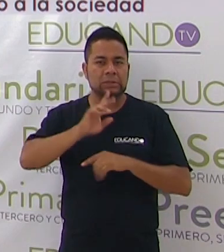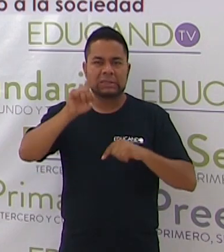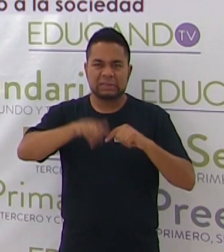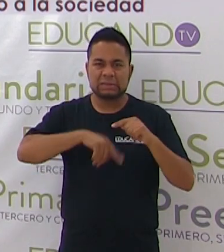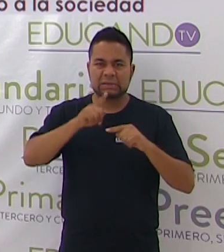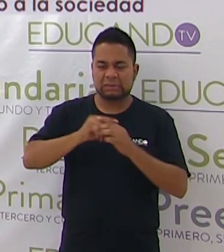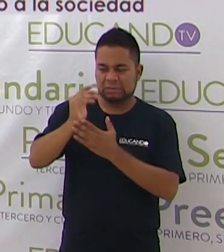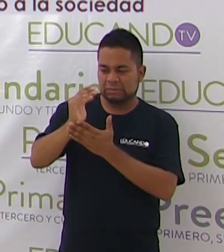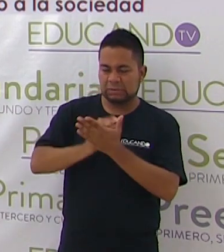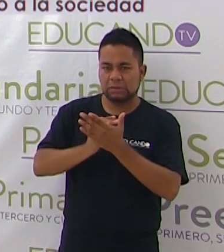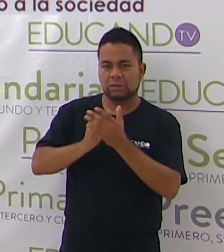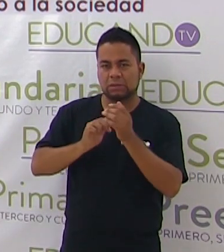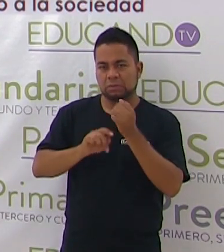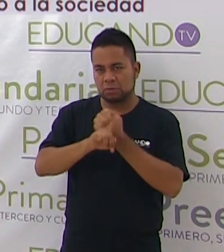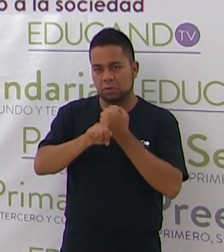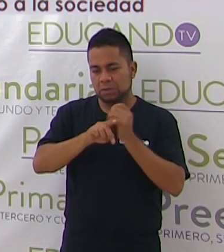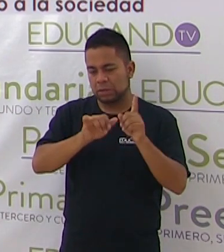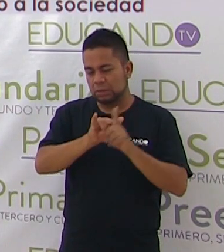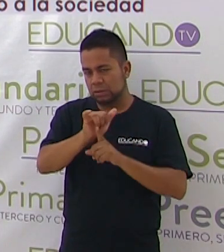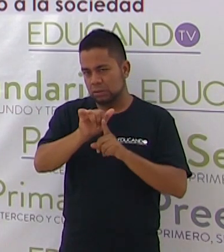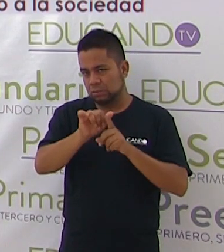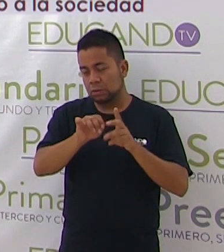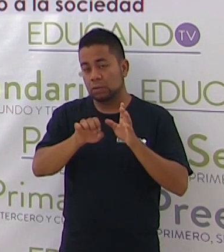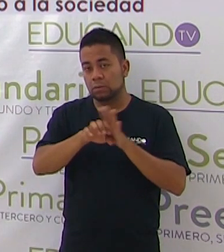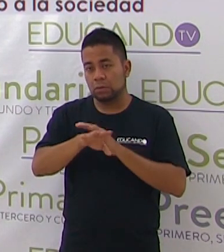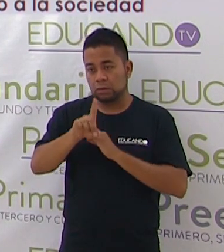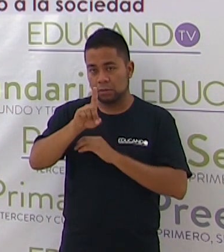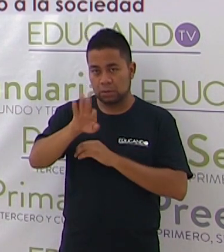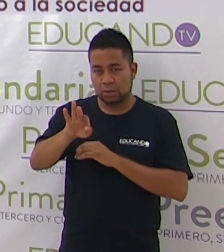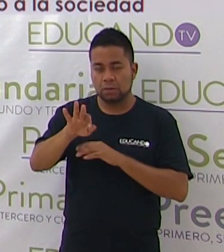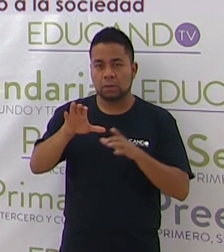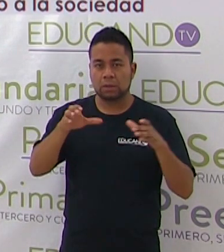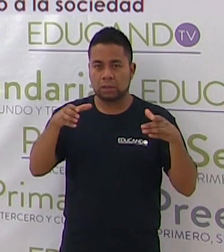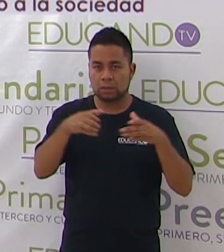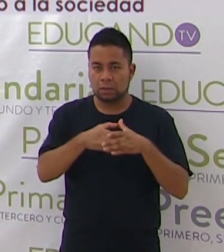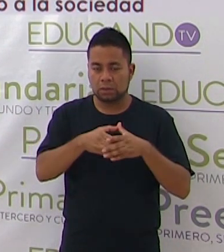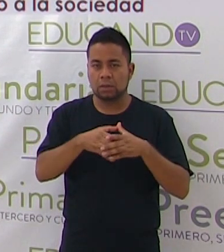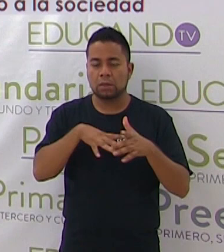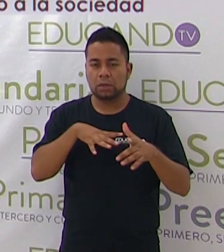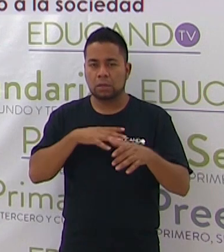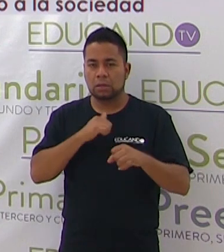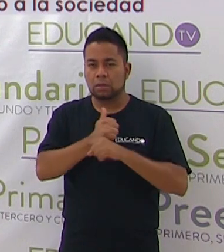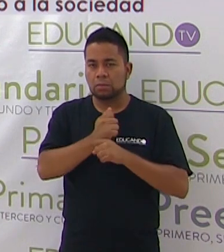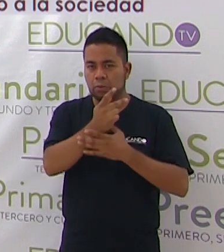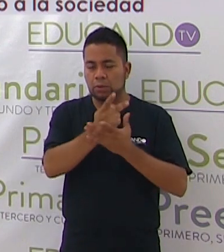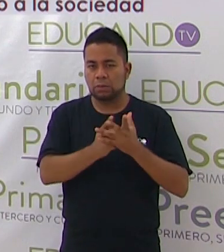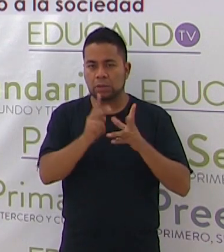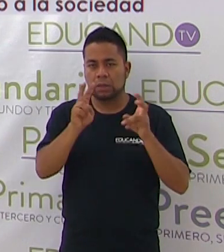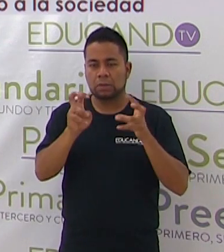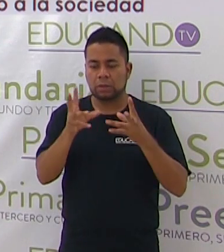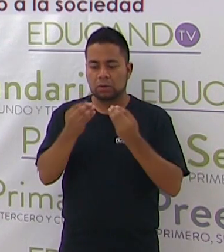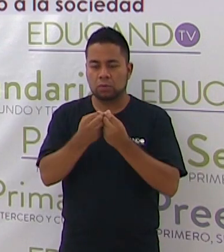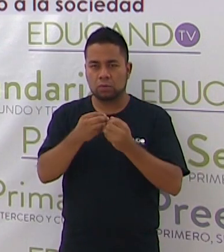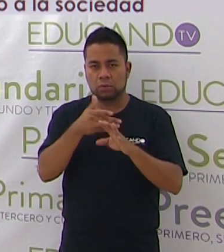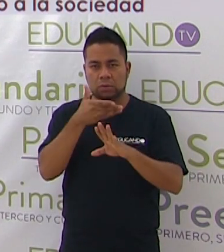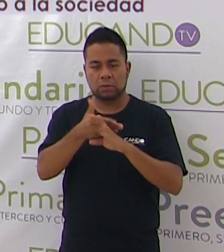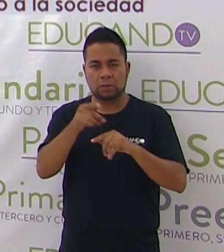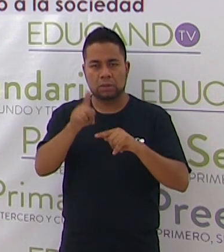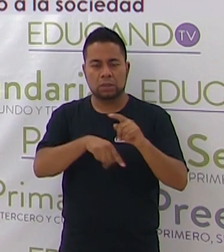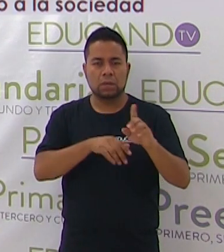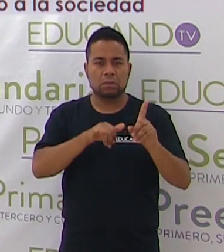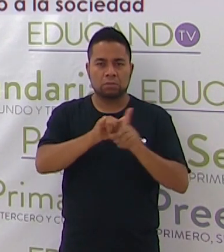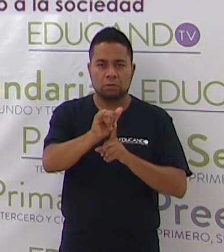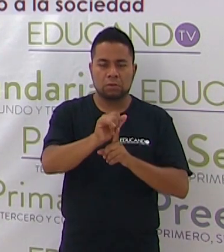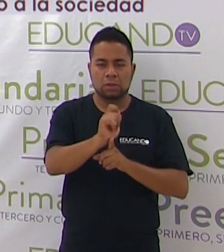problema. En el DF, por ejemplo, el Consejo Ciudadano estableció el programa Juntos contra el Bullying, que en su